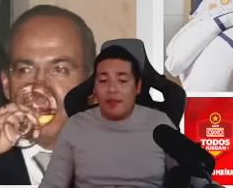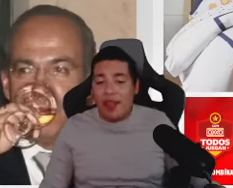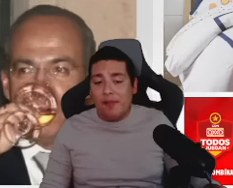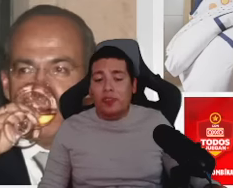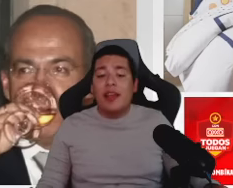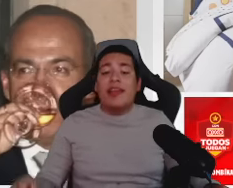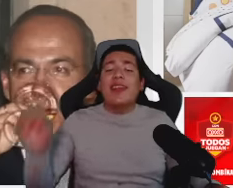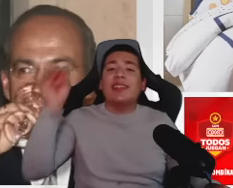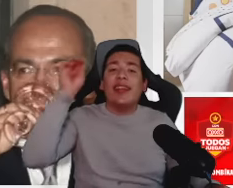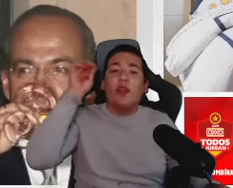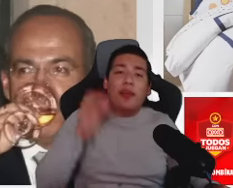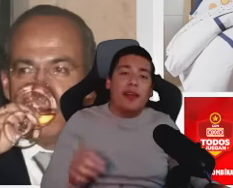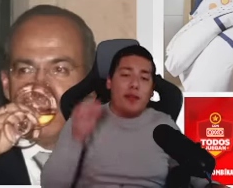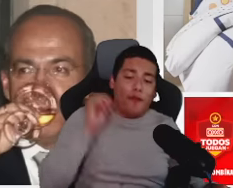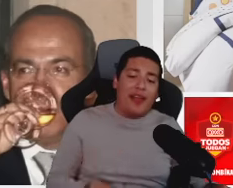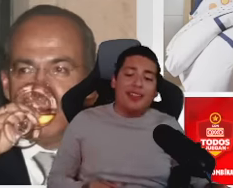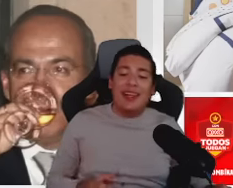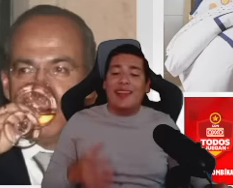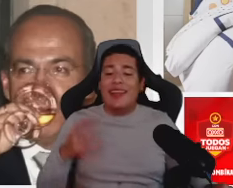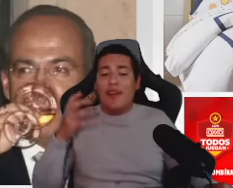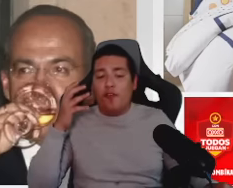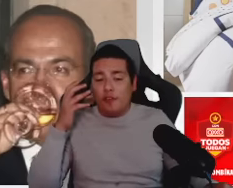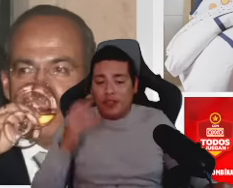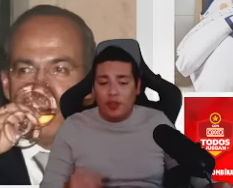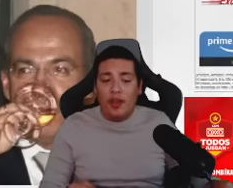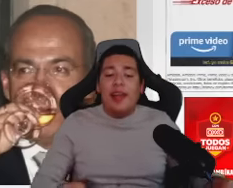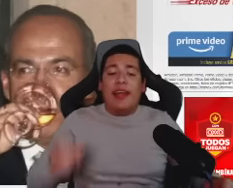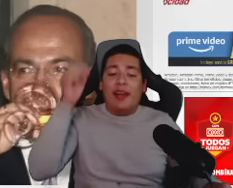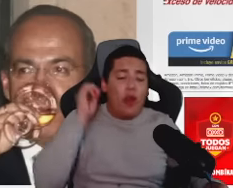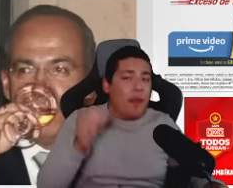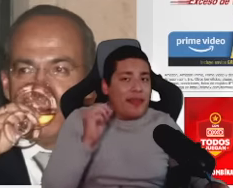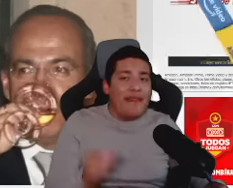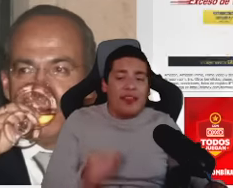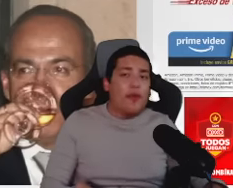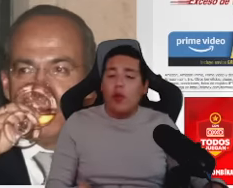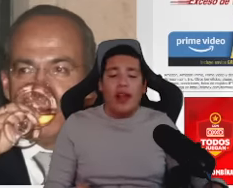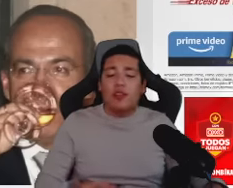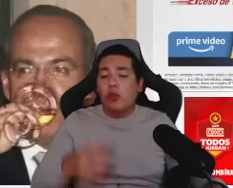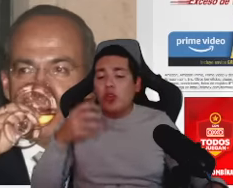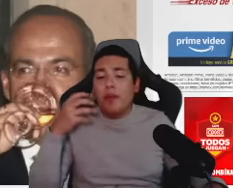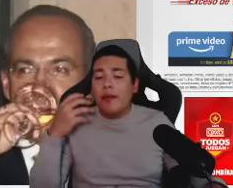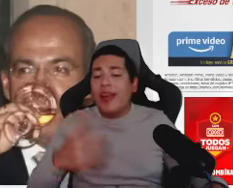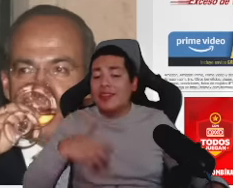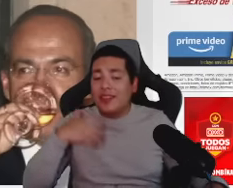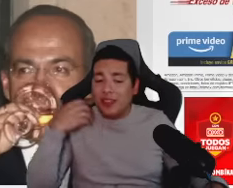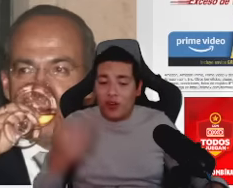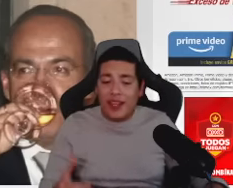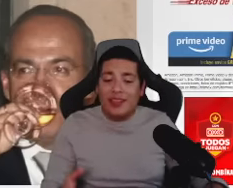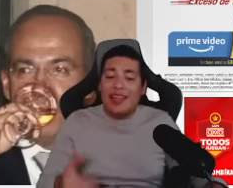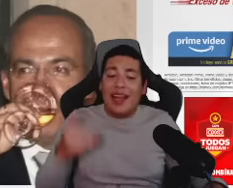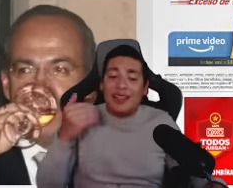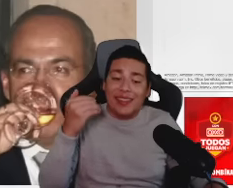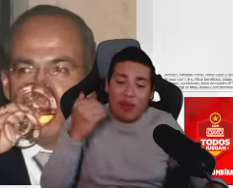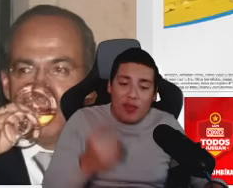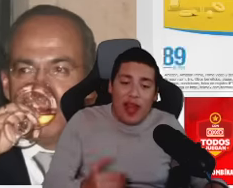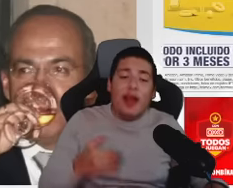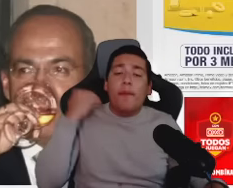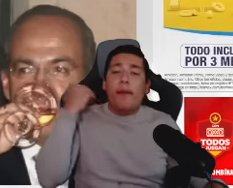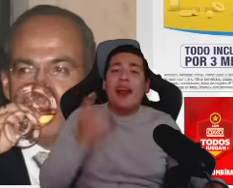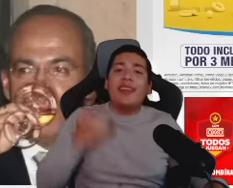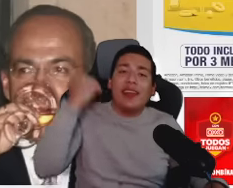sabíamos y es que el gobierno de francia tenía información que el comandante borolas notó las decisiones sin garcía